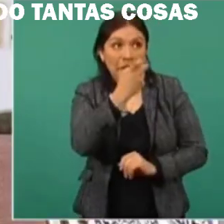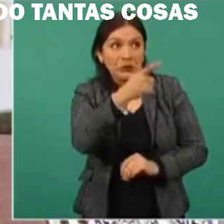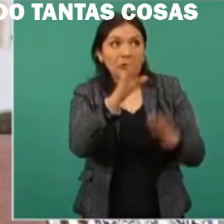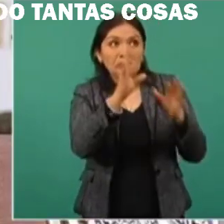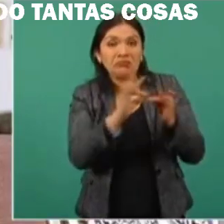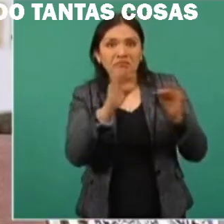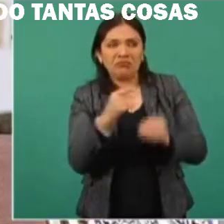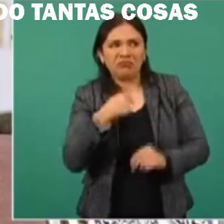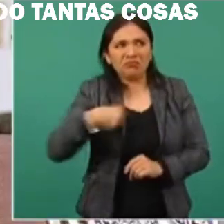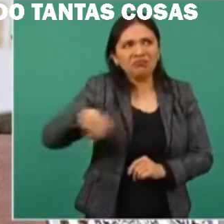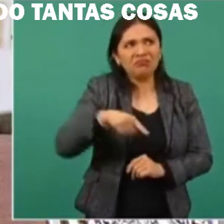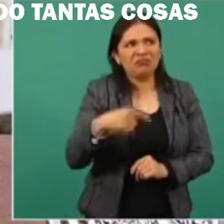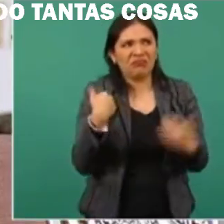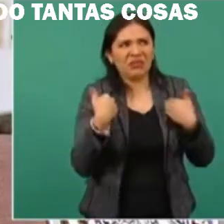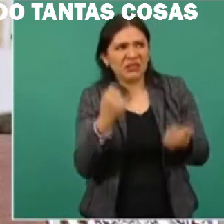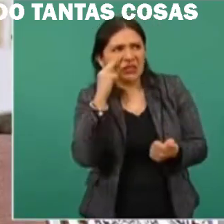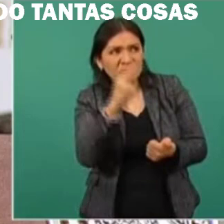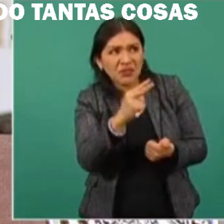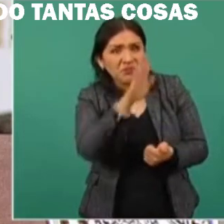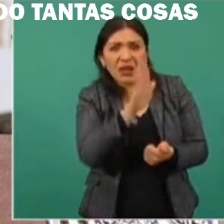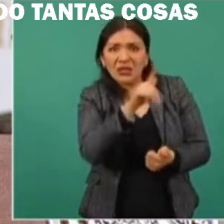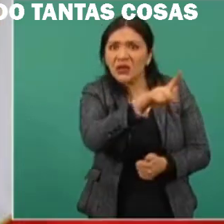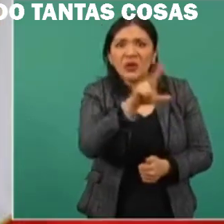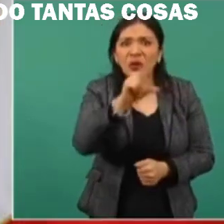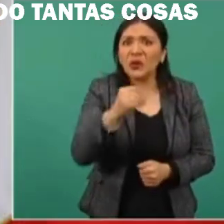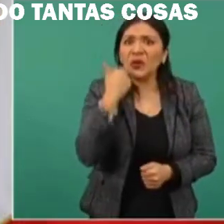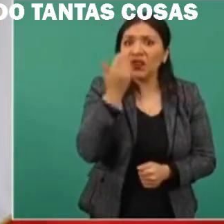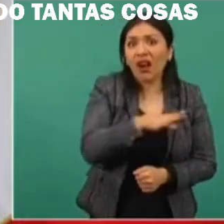interpretando, o por sus actitudes.